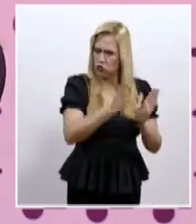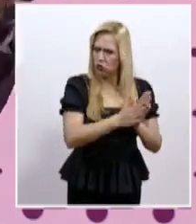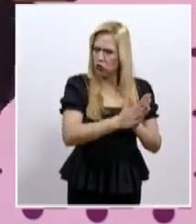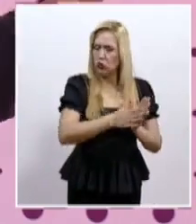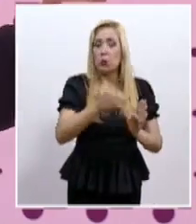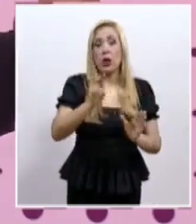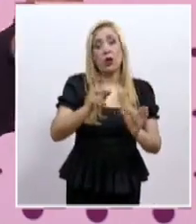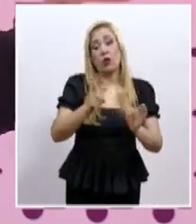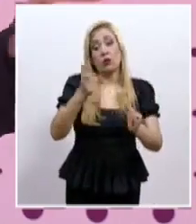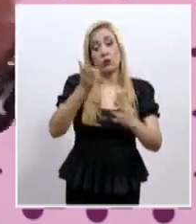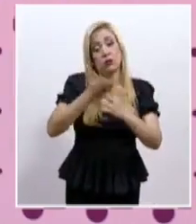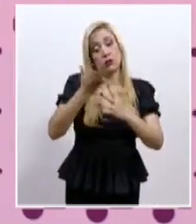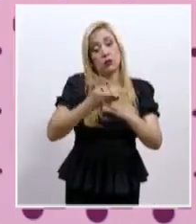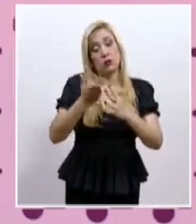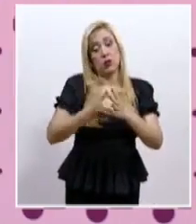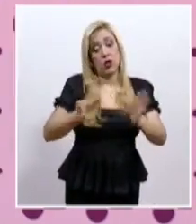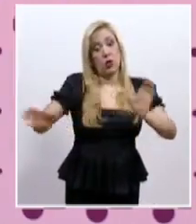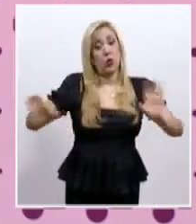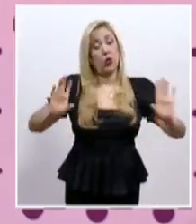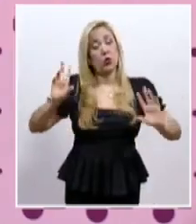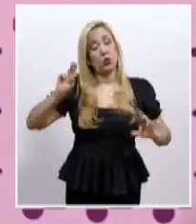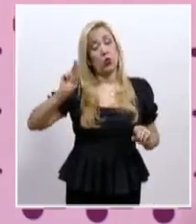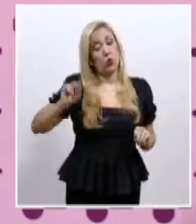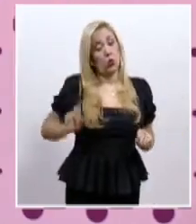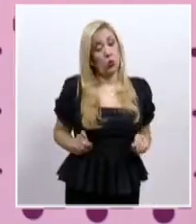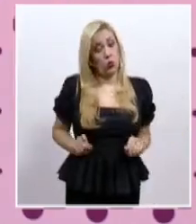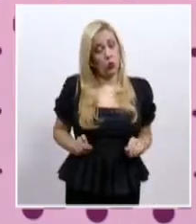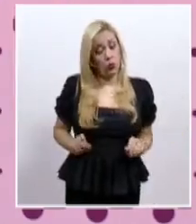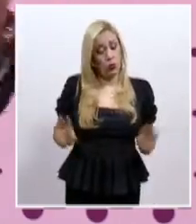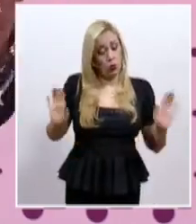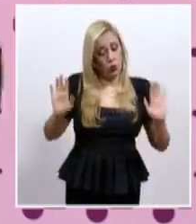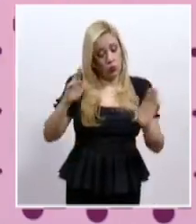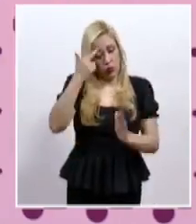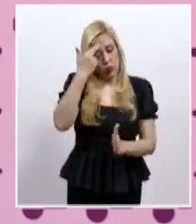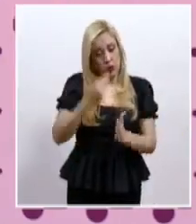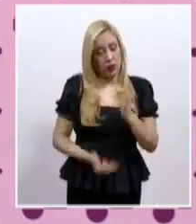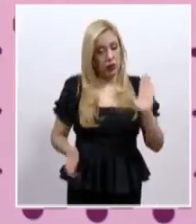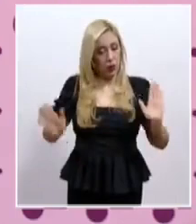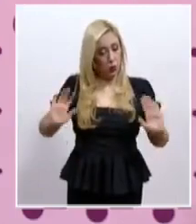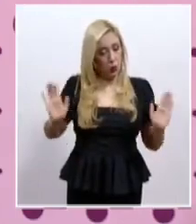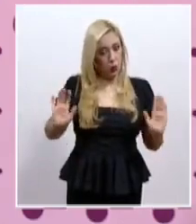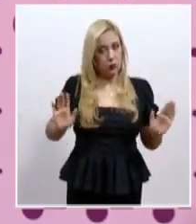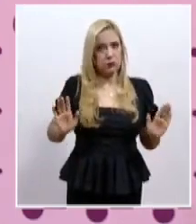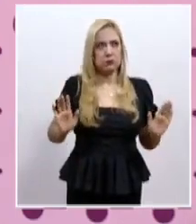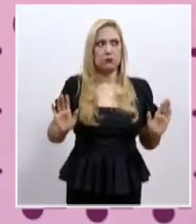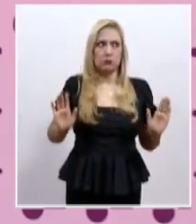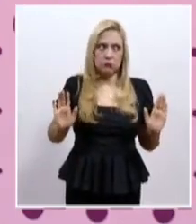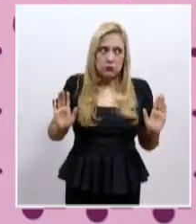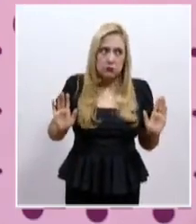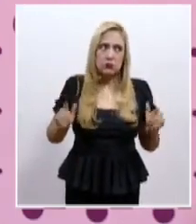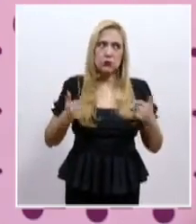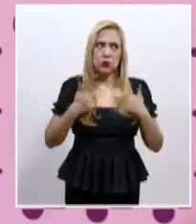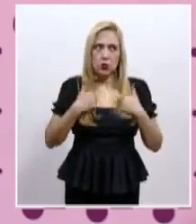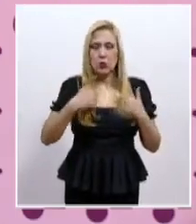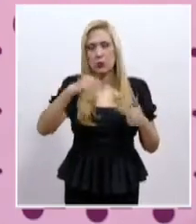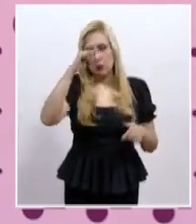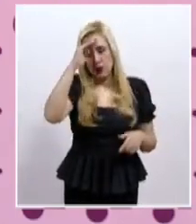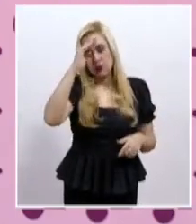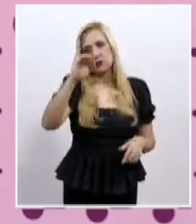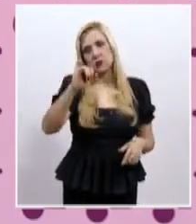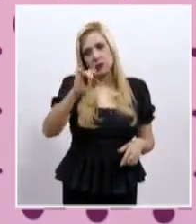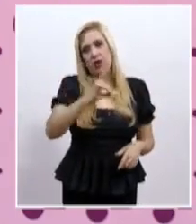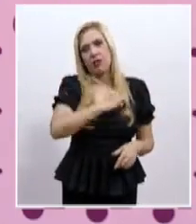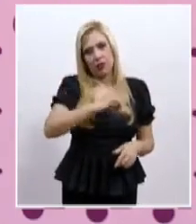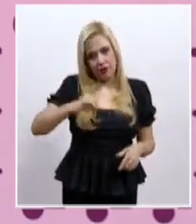es violatorio de la libertad de las personas, ¿no? Pero hasta donde entiendo esa no es tu visión y bueno, yo comparto esa visión, ¿no? Creo que es la visión que además